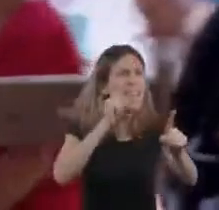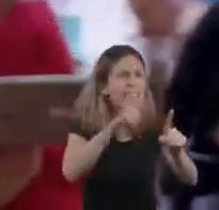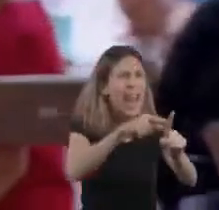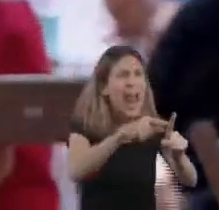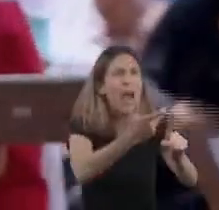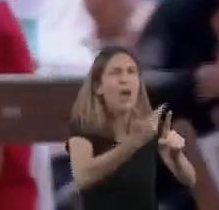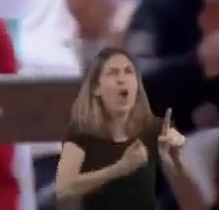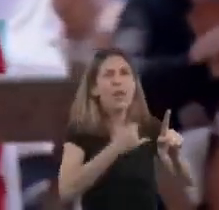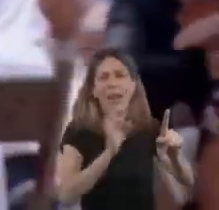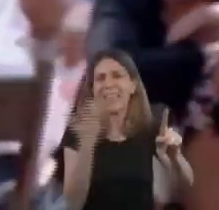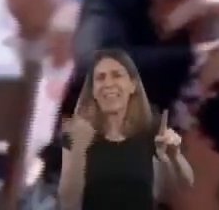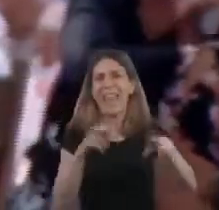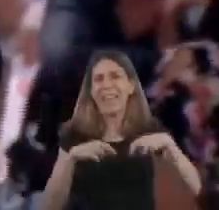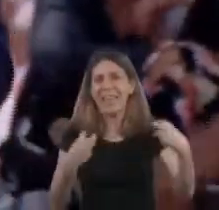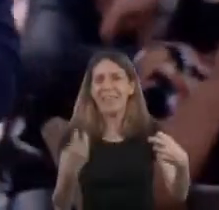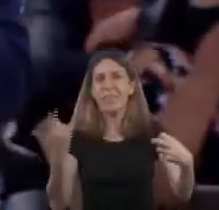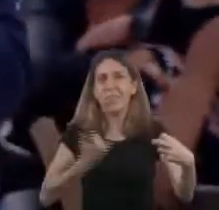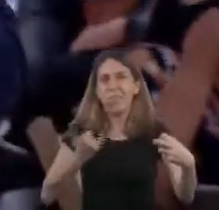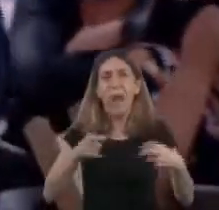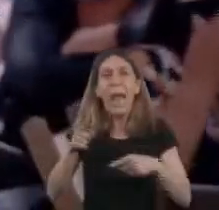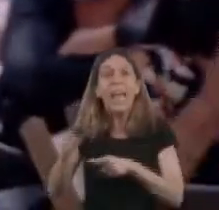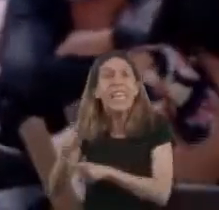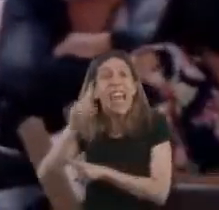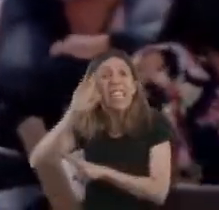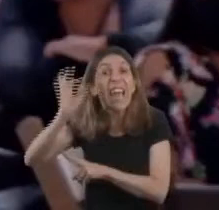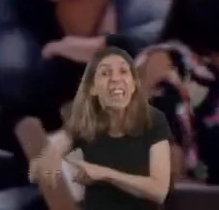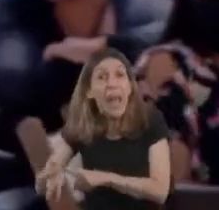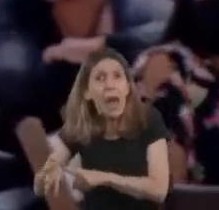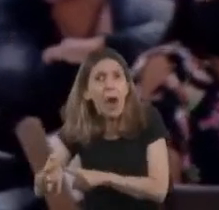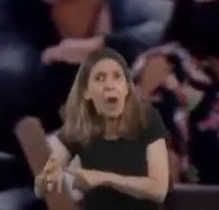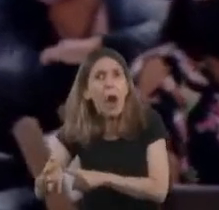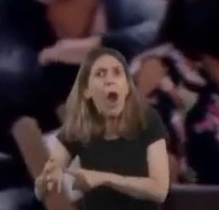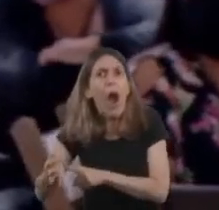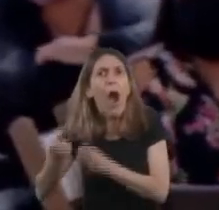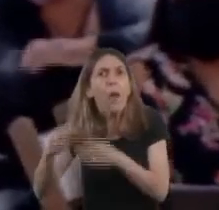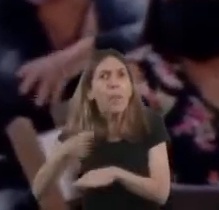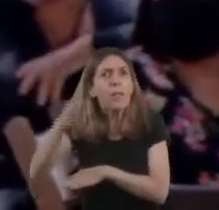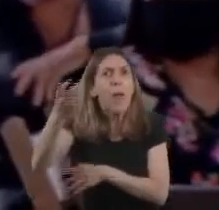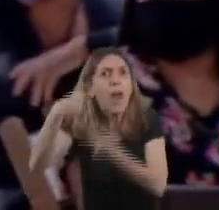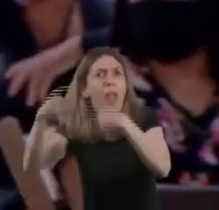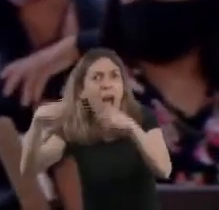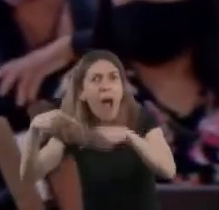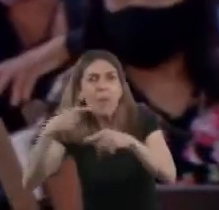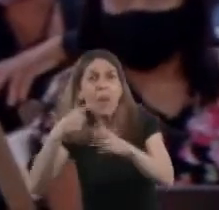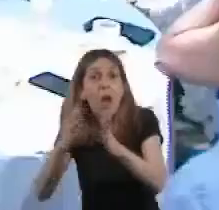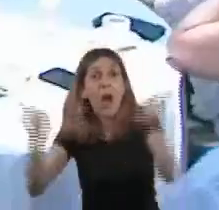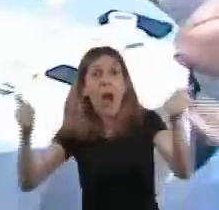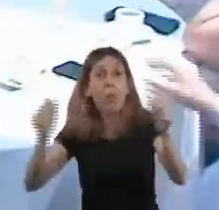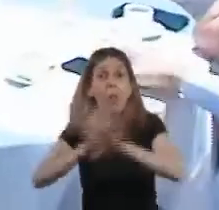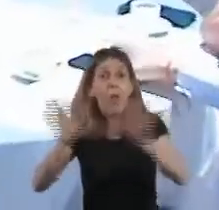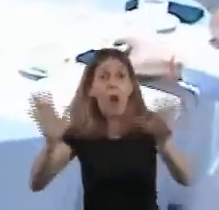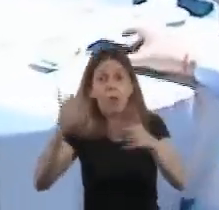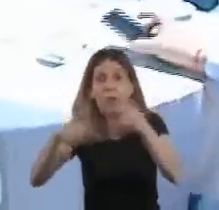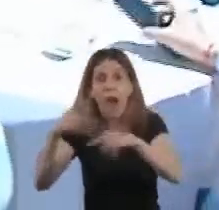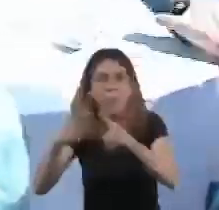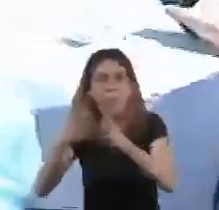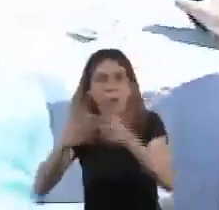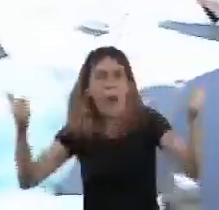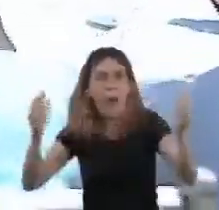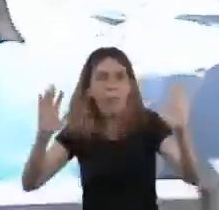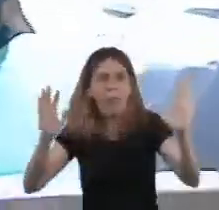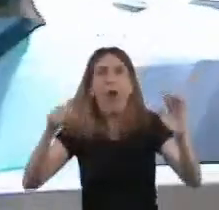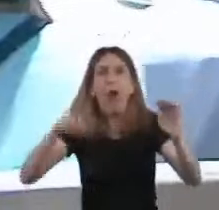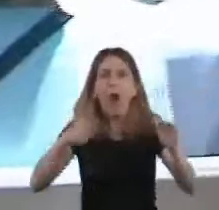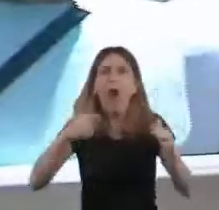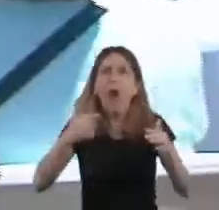Graciela me contaba recién que ella se enteró y que empezó a hacer el trámite y rápidamente salió el trámite. Entonces tenemos que impulsar a todas